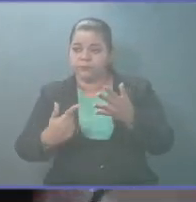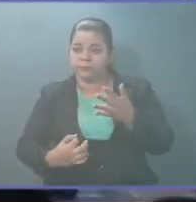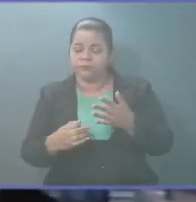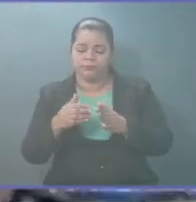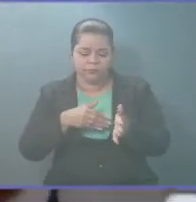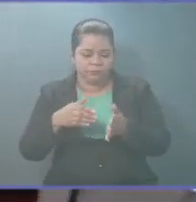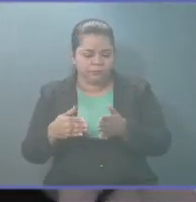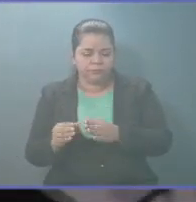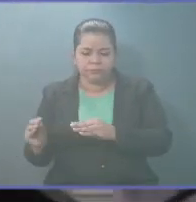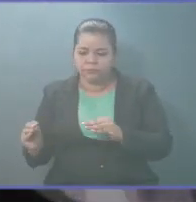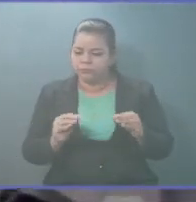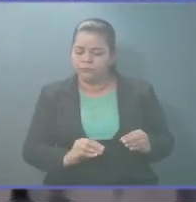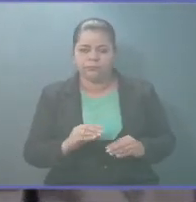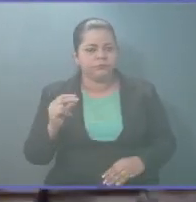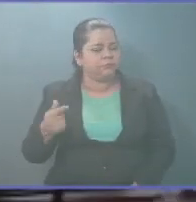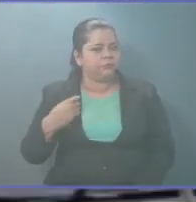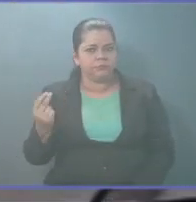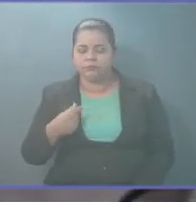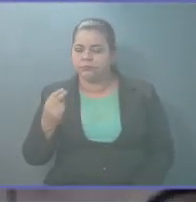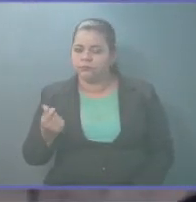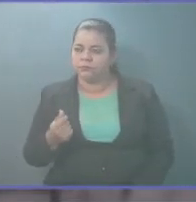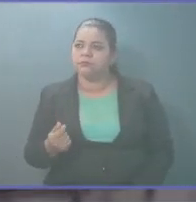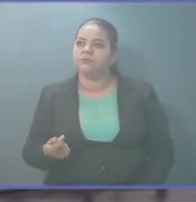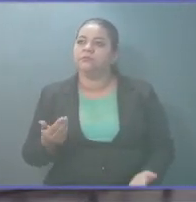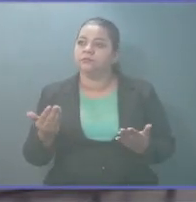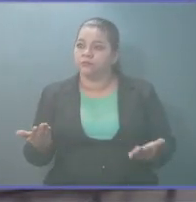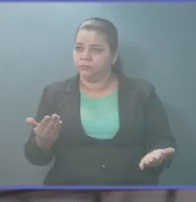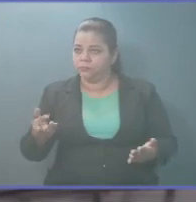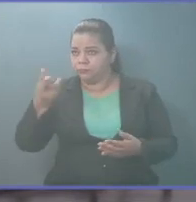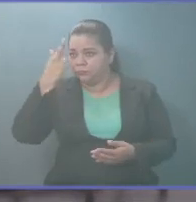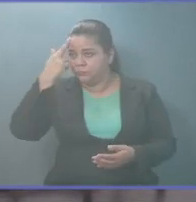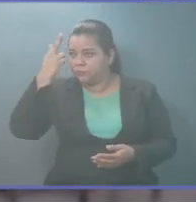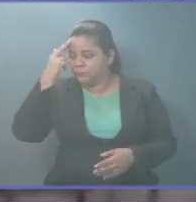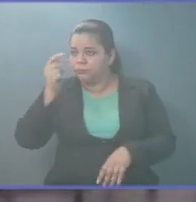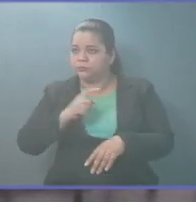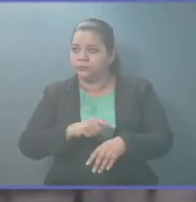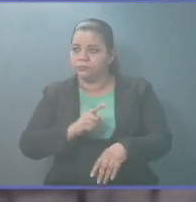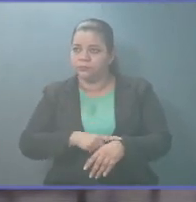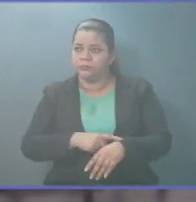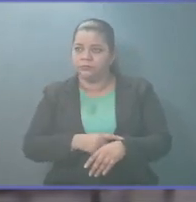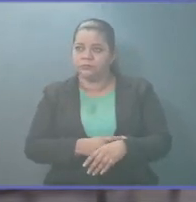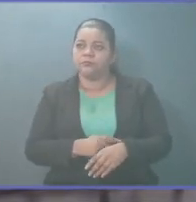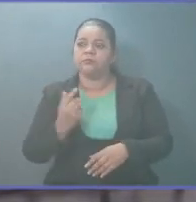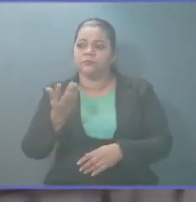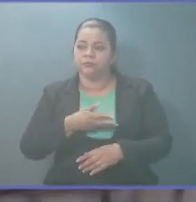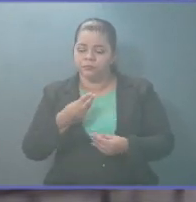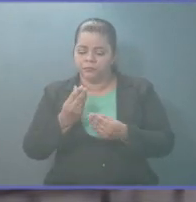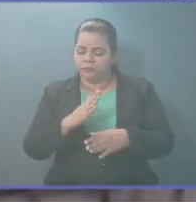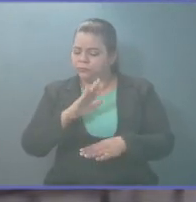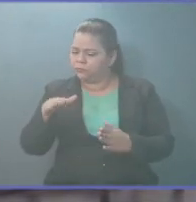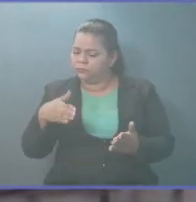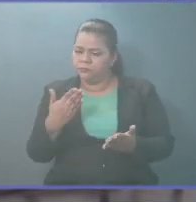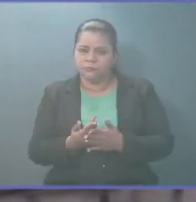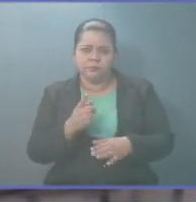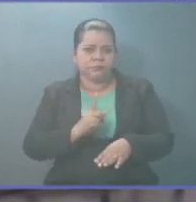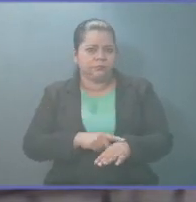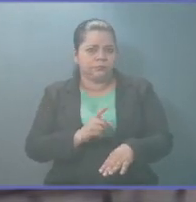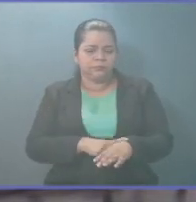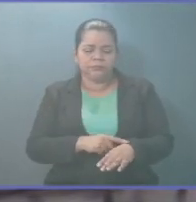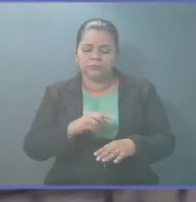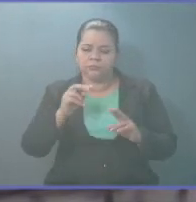Gracias. Transición del Consejo, artículo 134. Las personas representantes de las distintas organizaciones de la